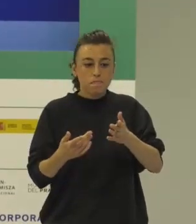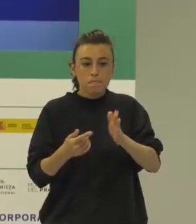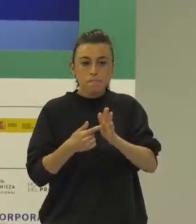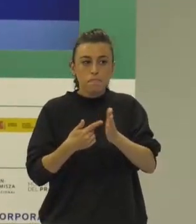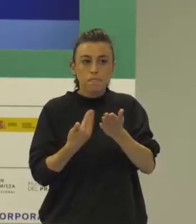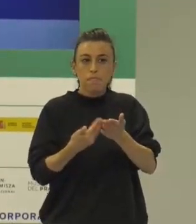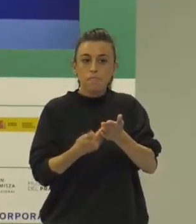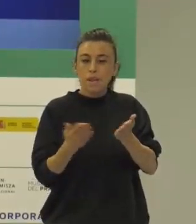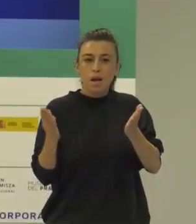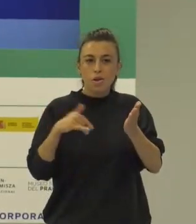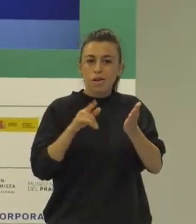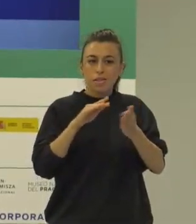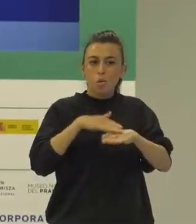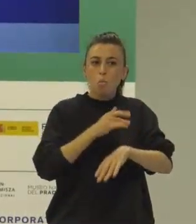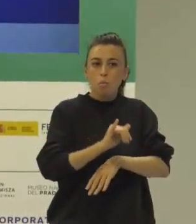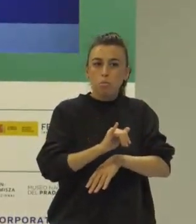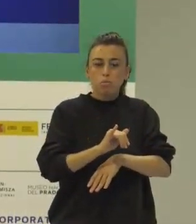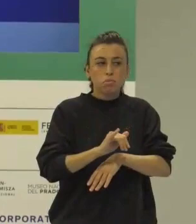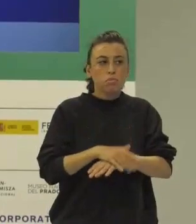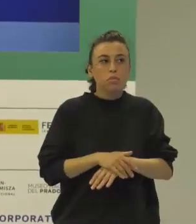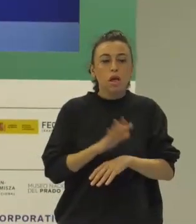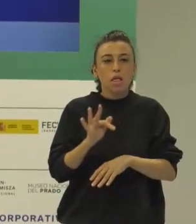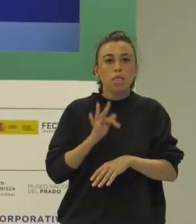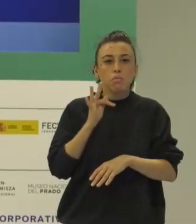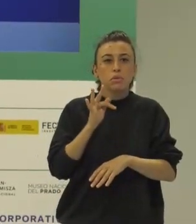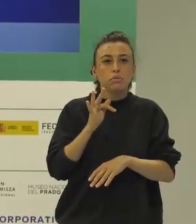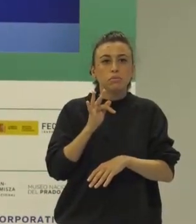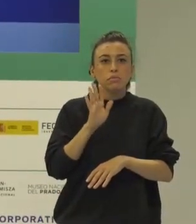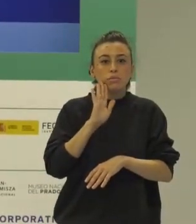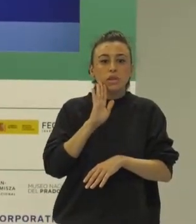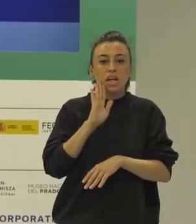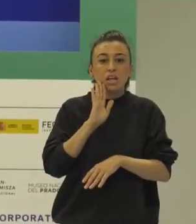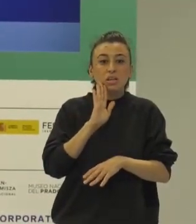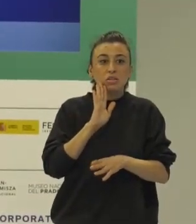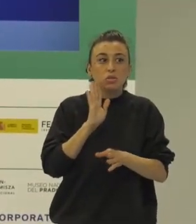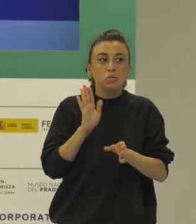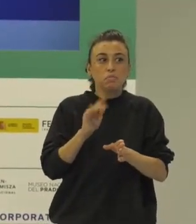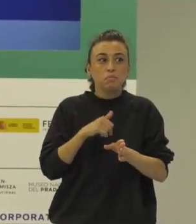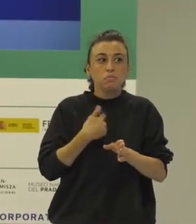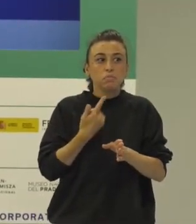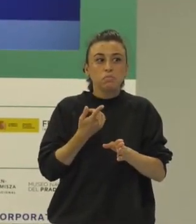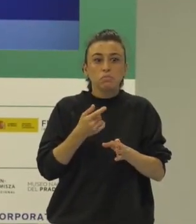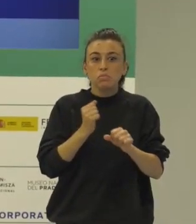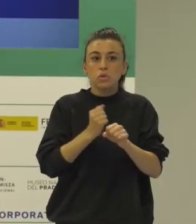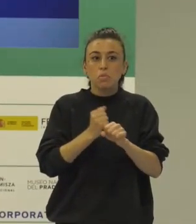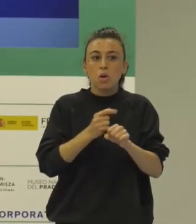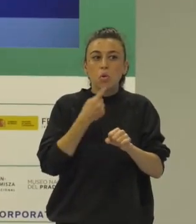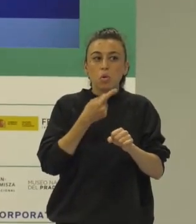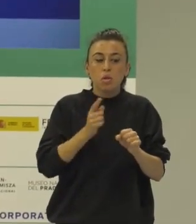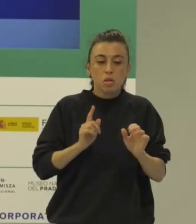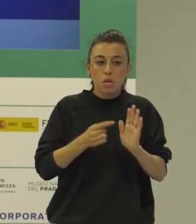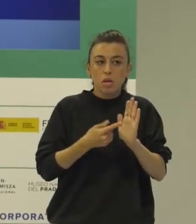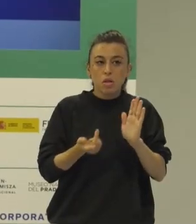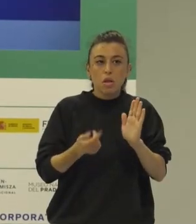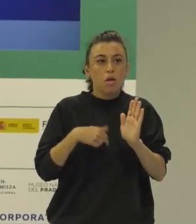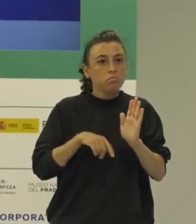Y además las figuras delictivas no tienen nada que ver con el oficio periodístico y por eso es criminalización. El caso de él, bueno, ya son